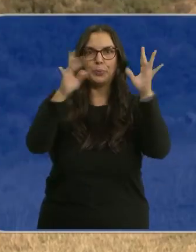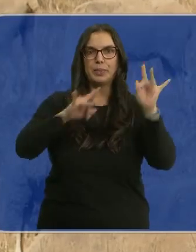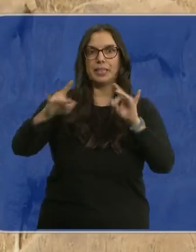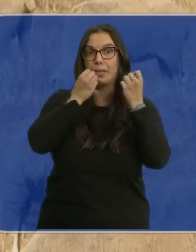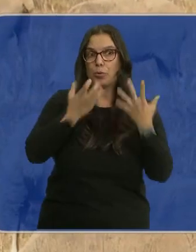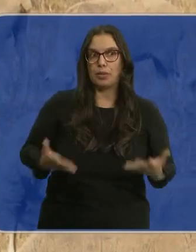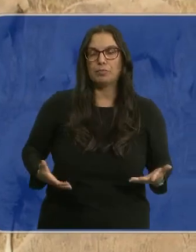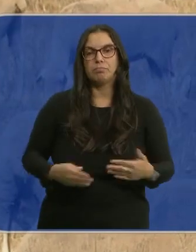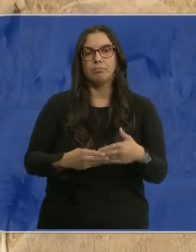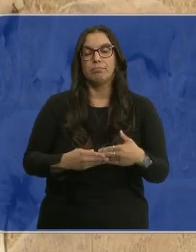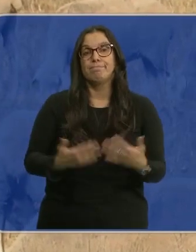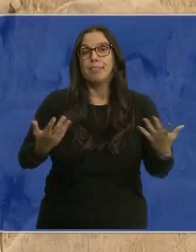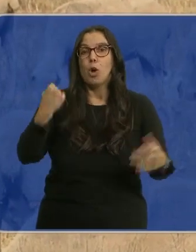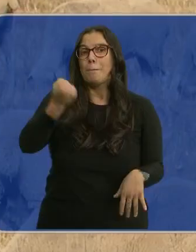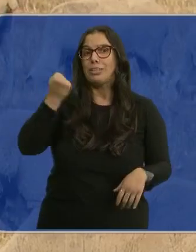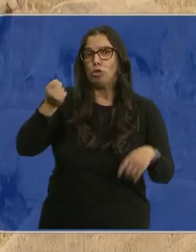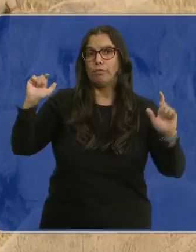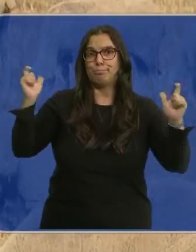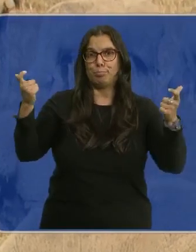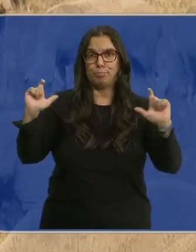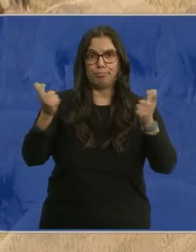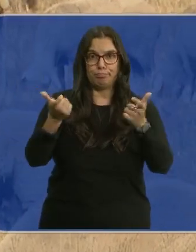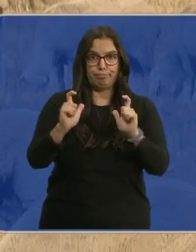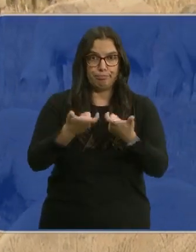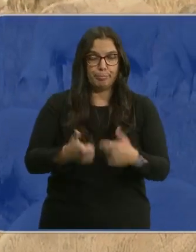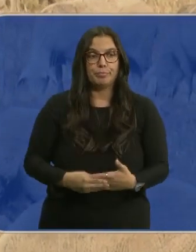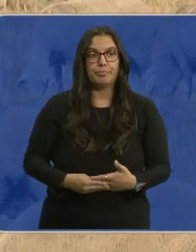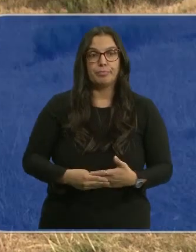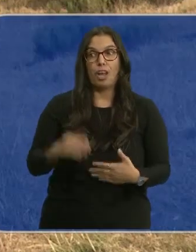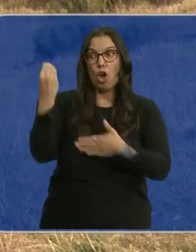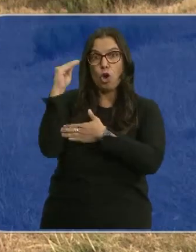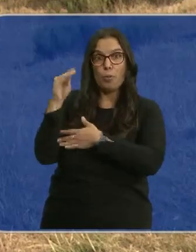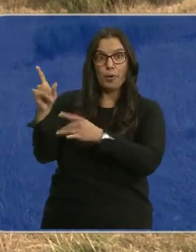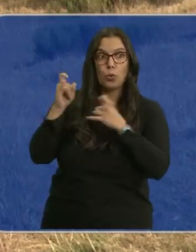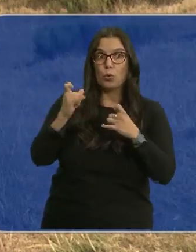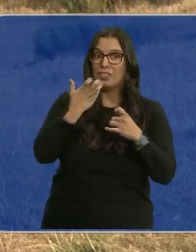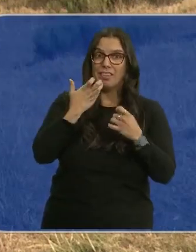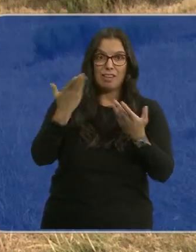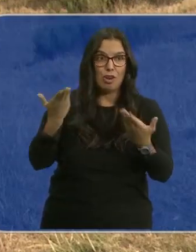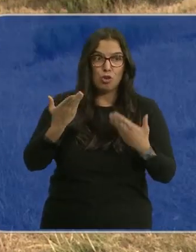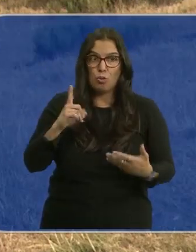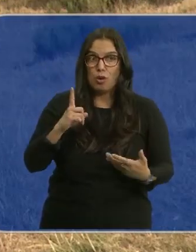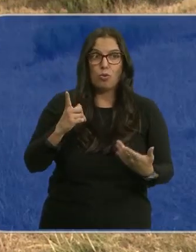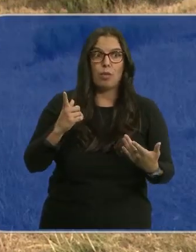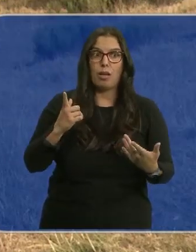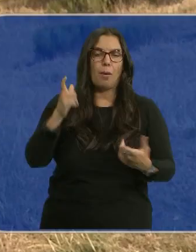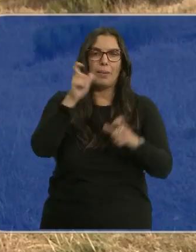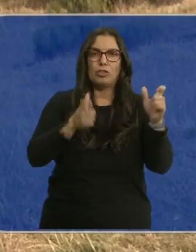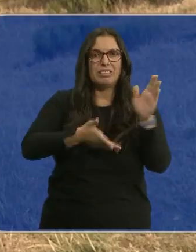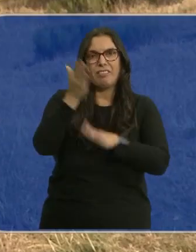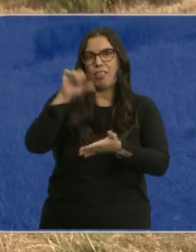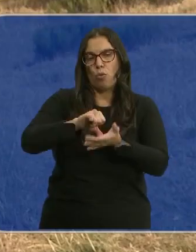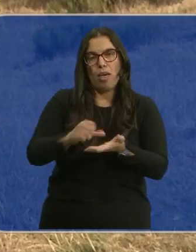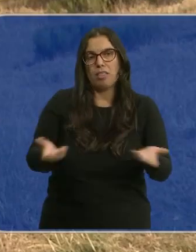tierra también. Pero cada vez hay menos pastores como José Manuel. Relevo, como no nos ayuden en otras cosas, la gente se va a